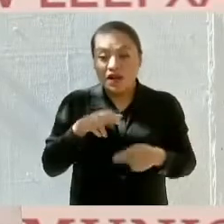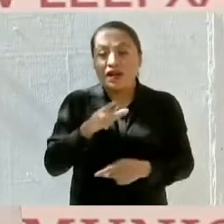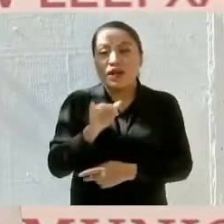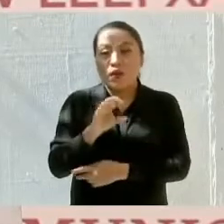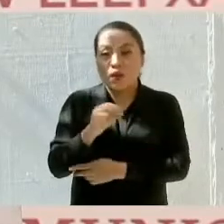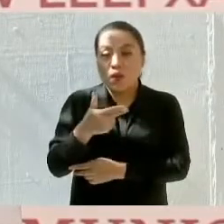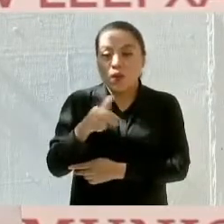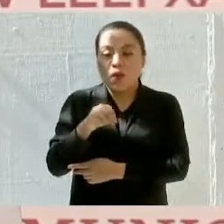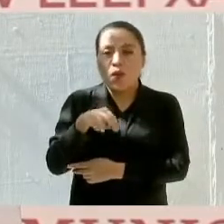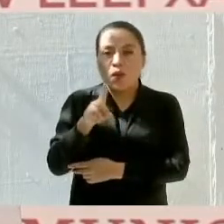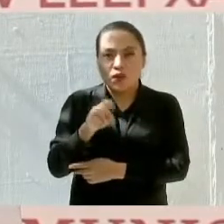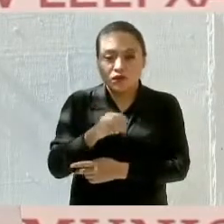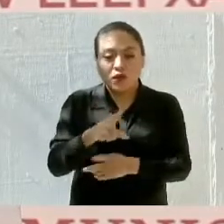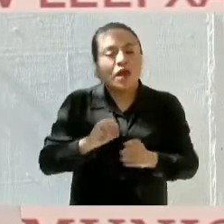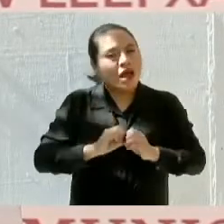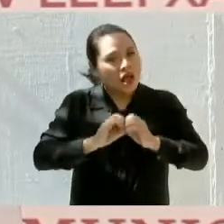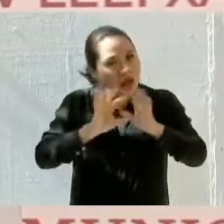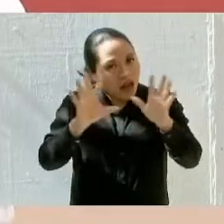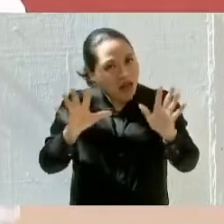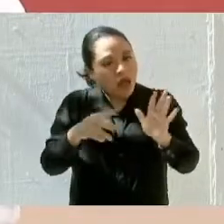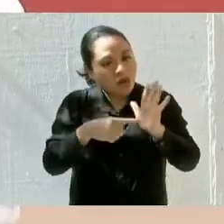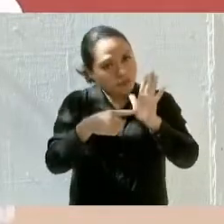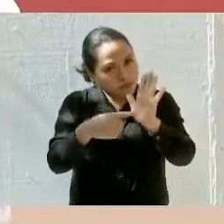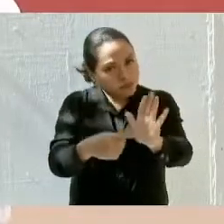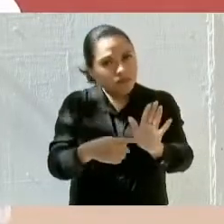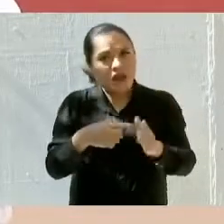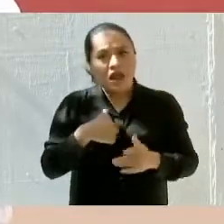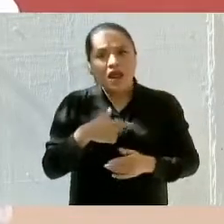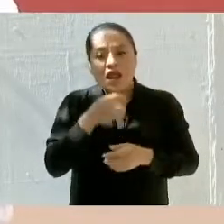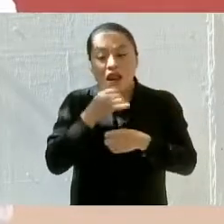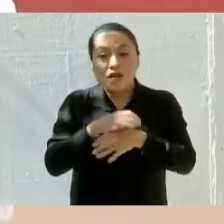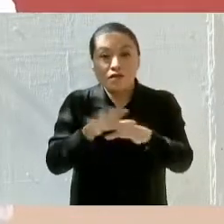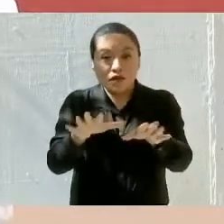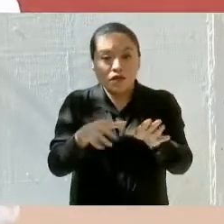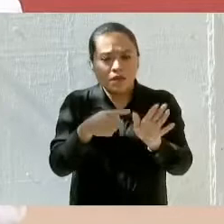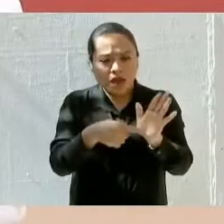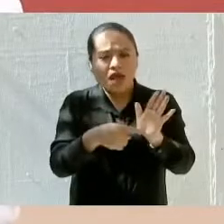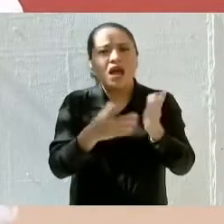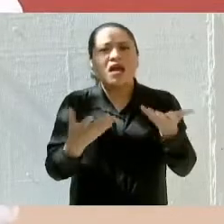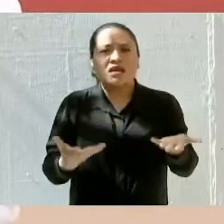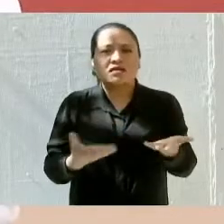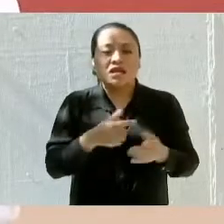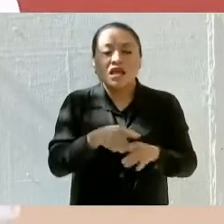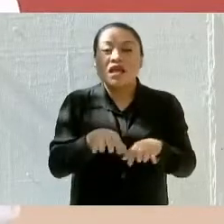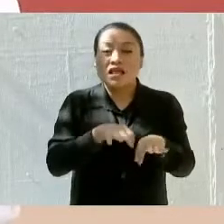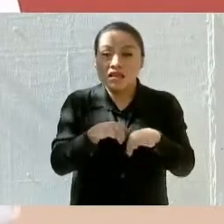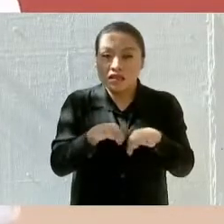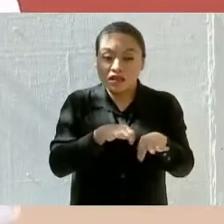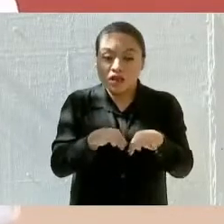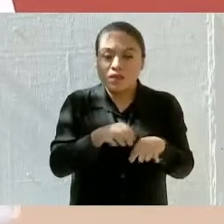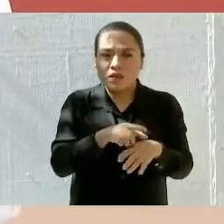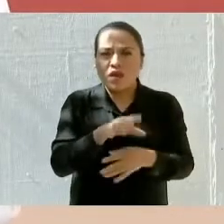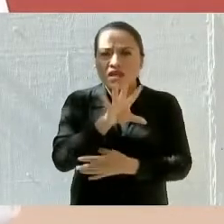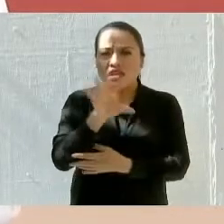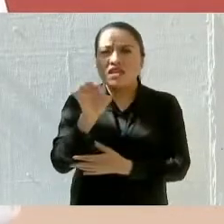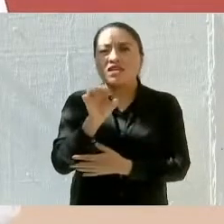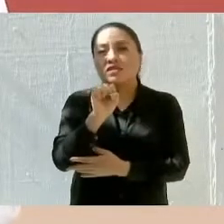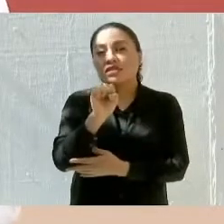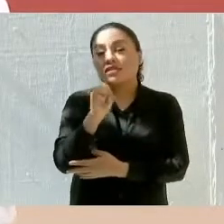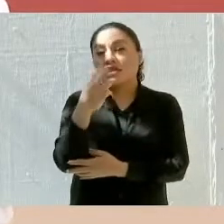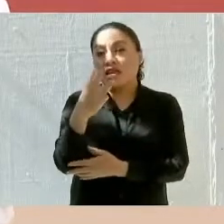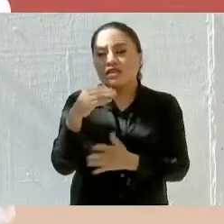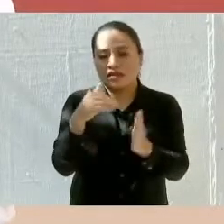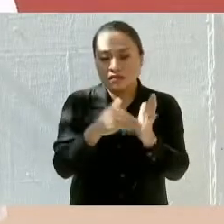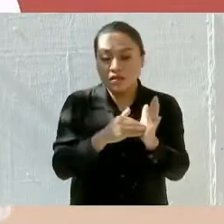transparencia, en el tema del manejo del recurso. Le informo, señor presidente, en esta obra tenemos un ahorro de 563